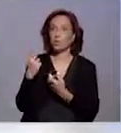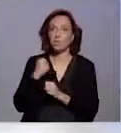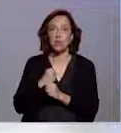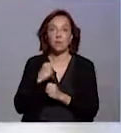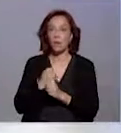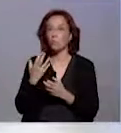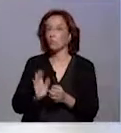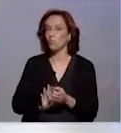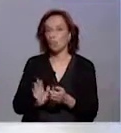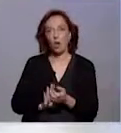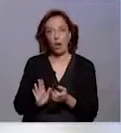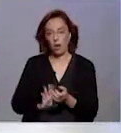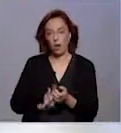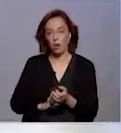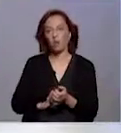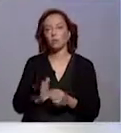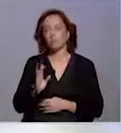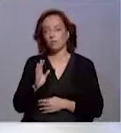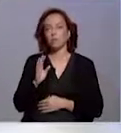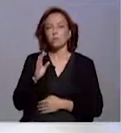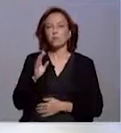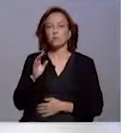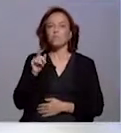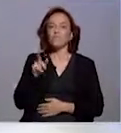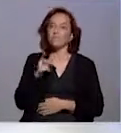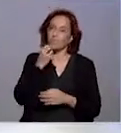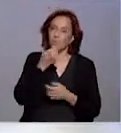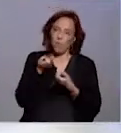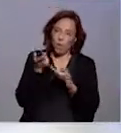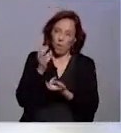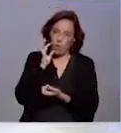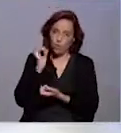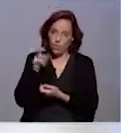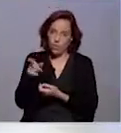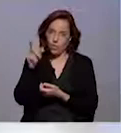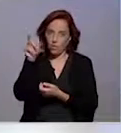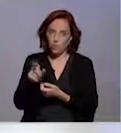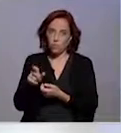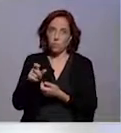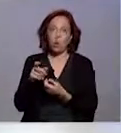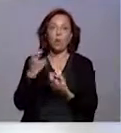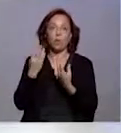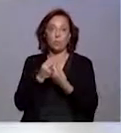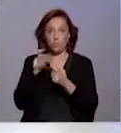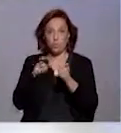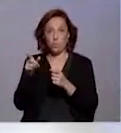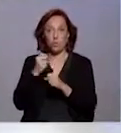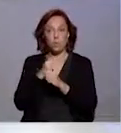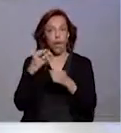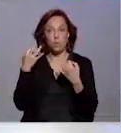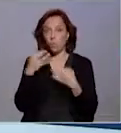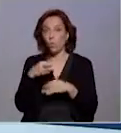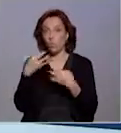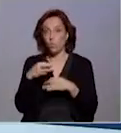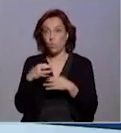y que tiene muchas ganas bueno a veces se le da una oportunidad y te diría que en muchos rubros los hemos visto trabajar muy bien así que